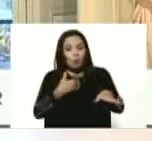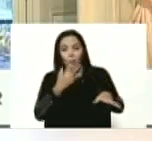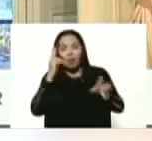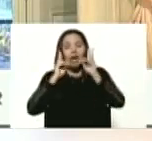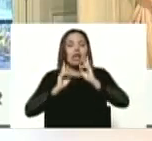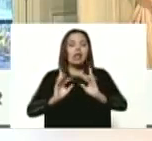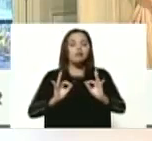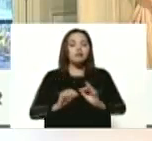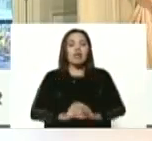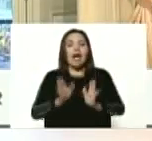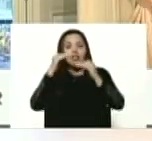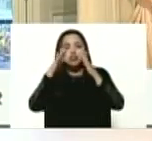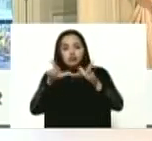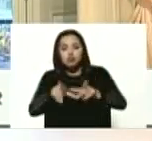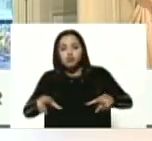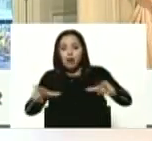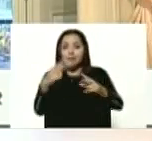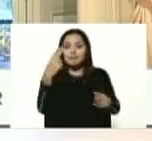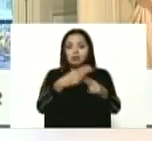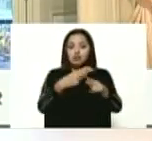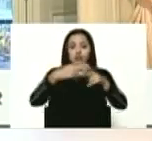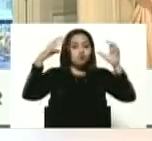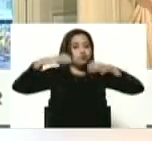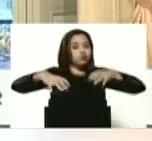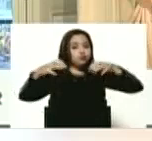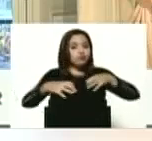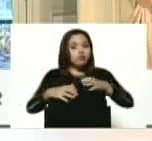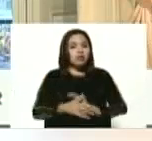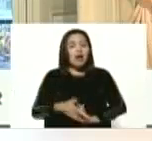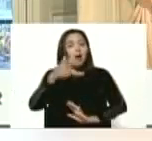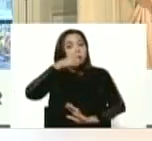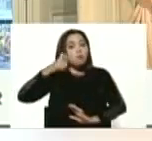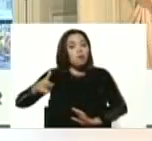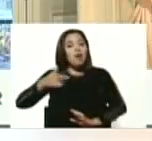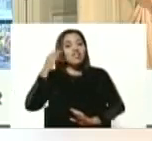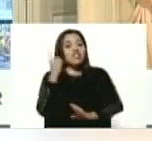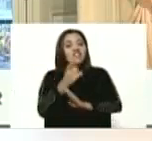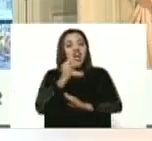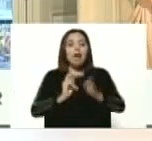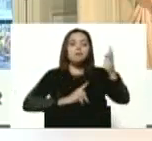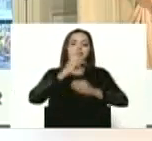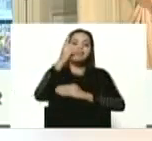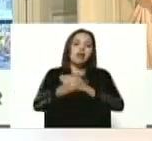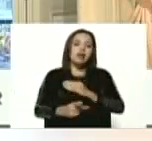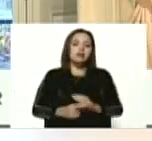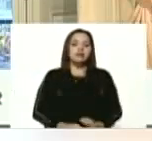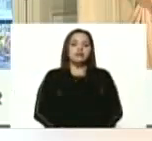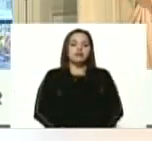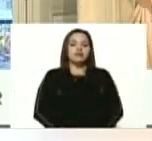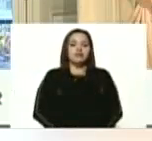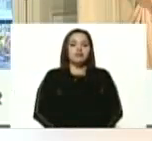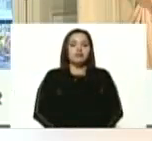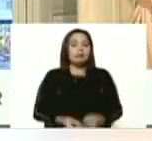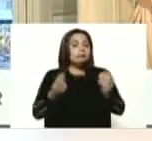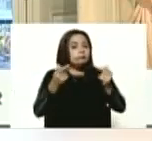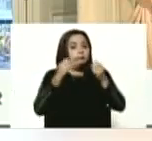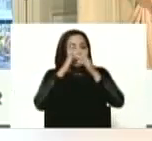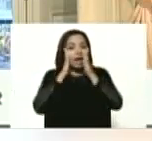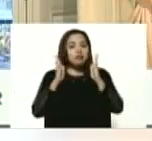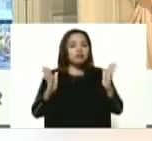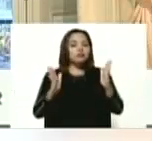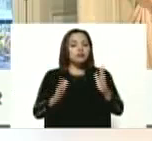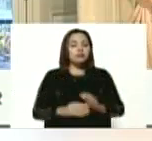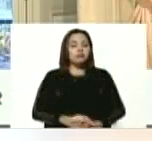lluvia. Les digo al Poder Popular, el Poder Popular tiene que tener su plan. Todo el mundo mosca, porque fíjense